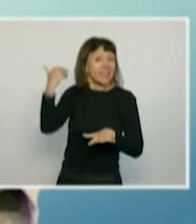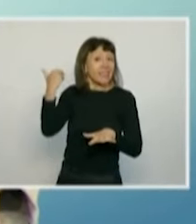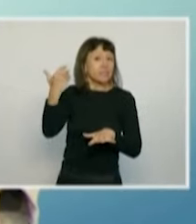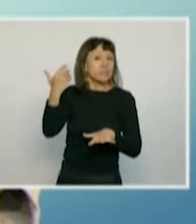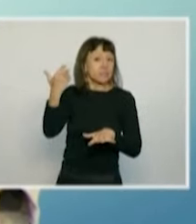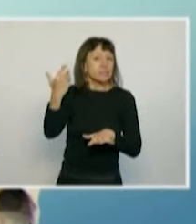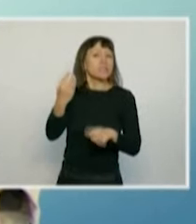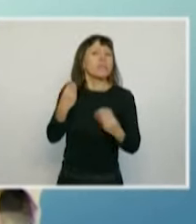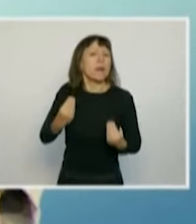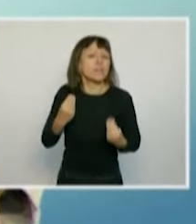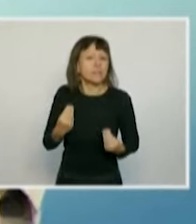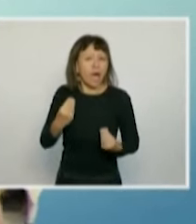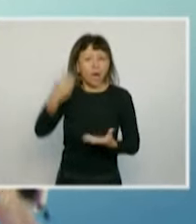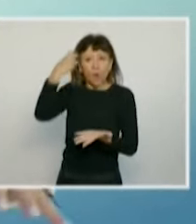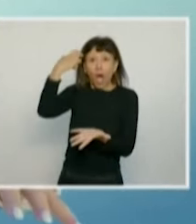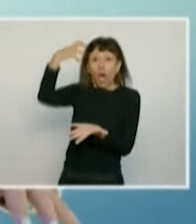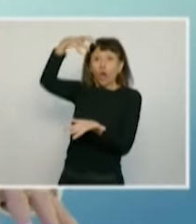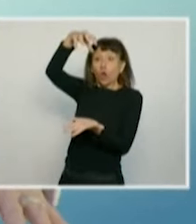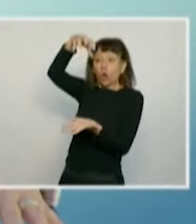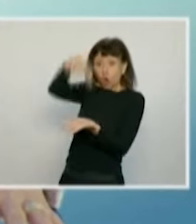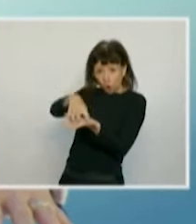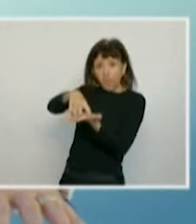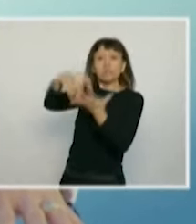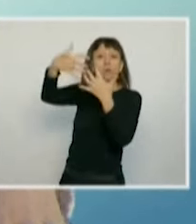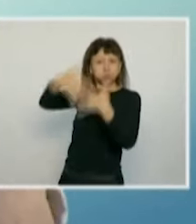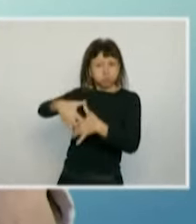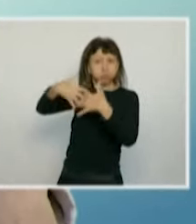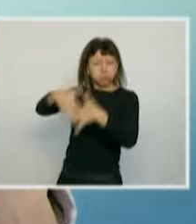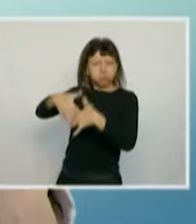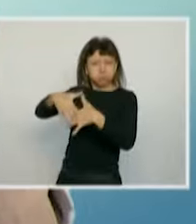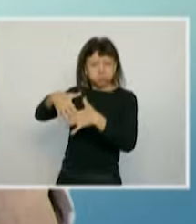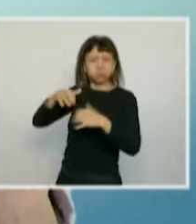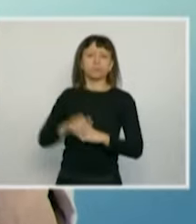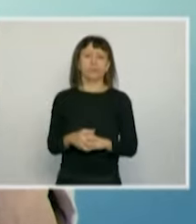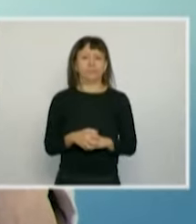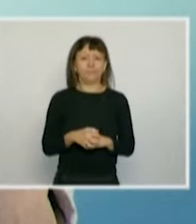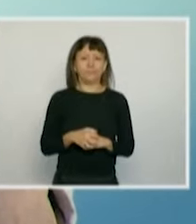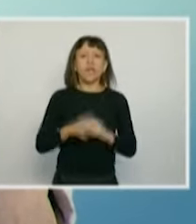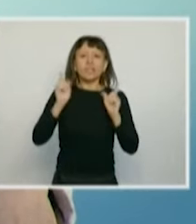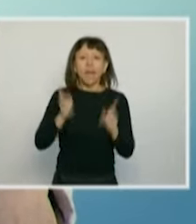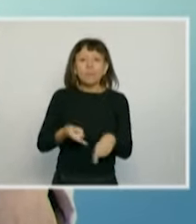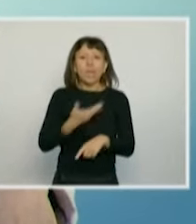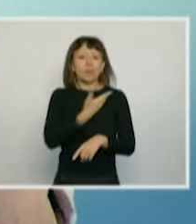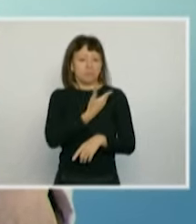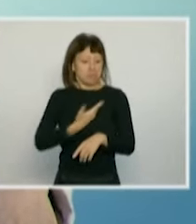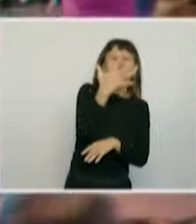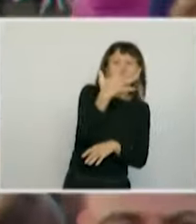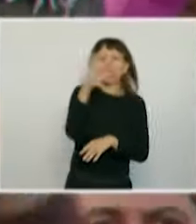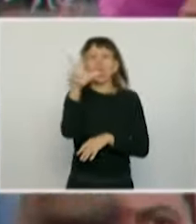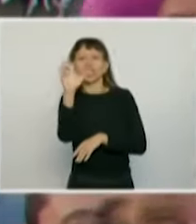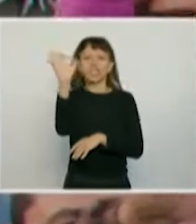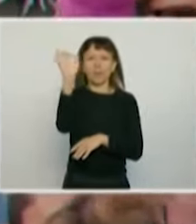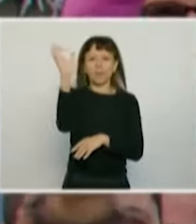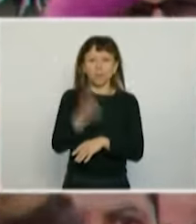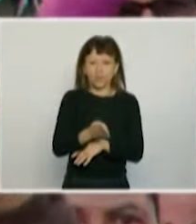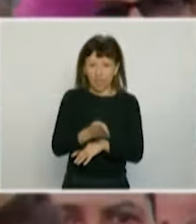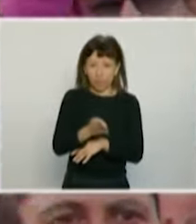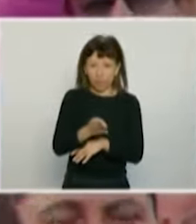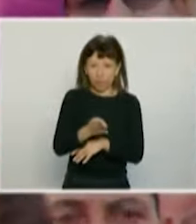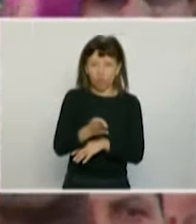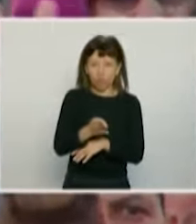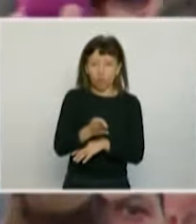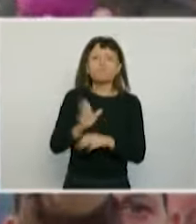una peronista de centroizquierda que gobernó Argentina entre 2007 y 2015 y fue vicepresidenta de Alberto Fernández de